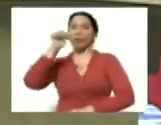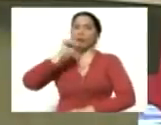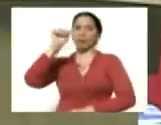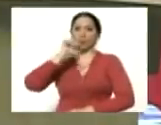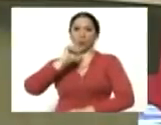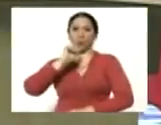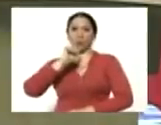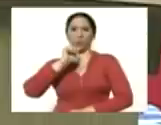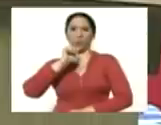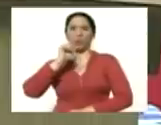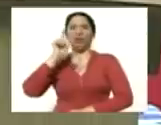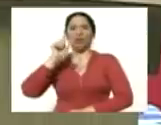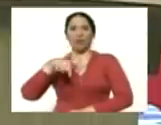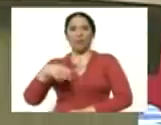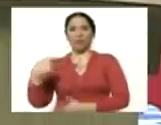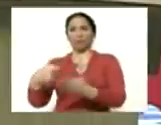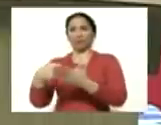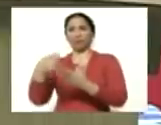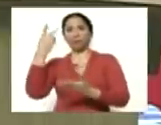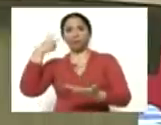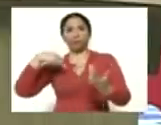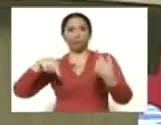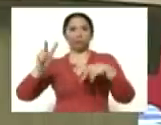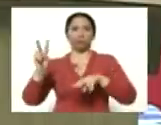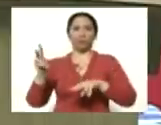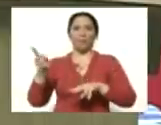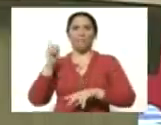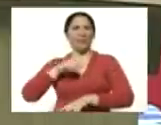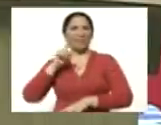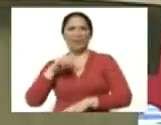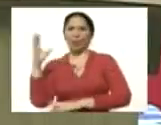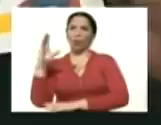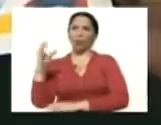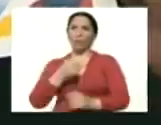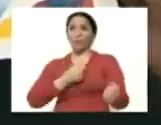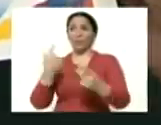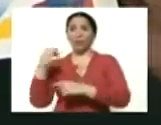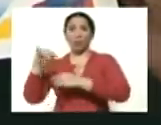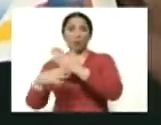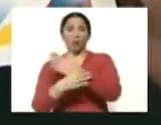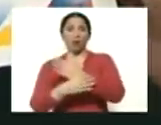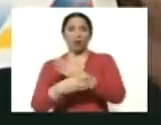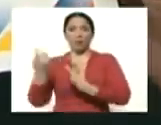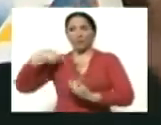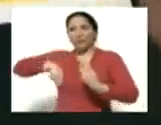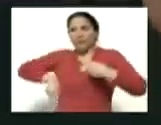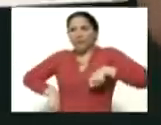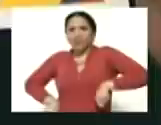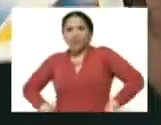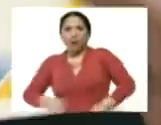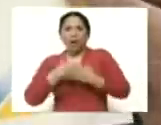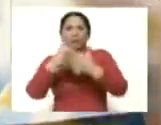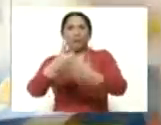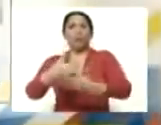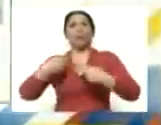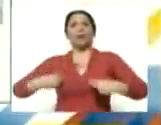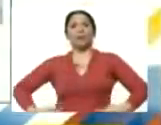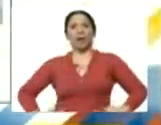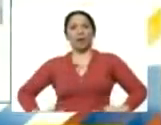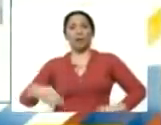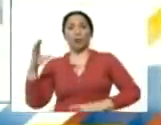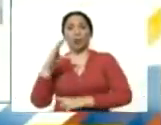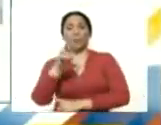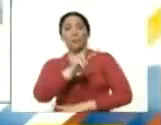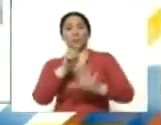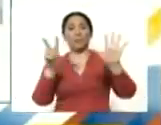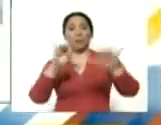y facturación ficticia en Colombia. Enviados de Guaidó se apropian de fondos para ayuda humanitaria en Colombia. Esto es del 18